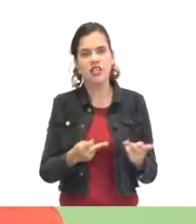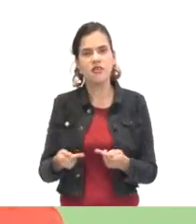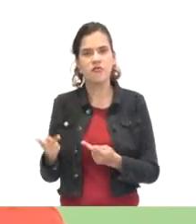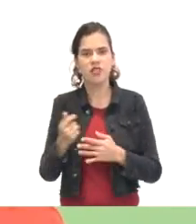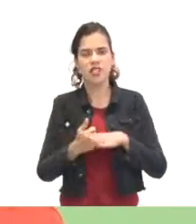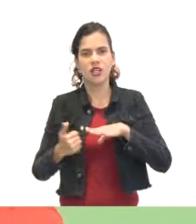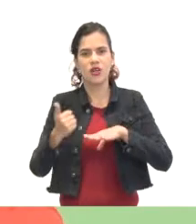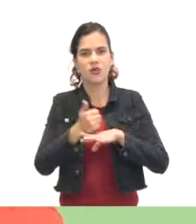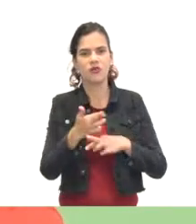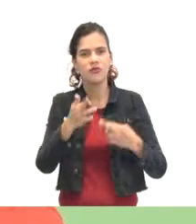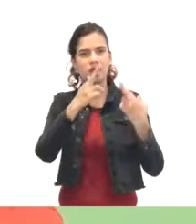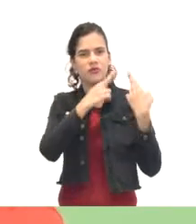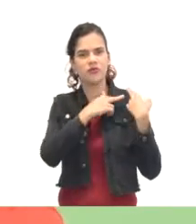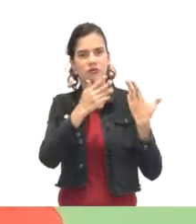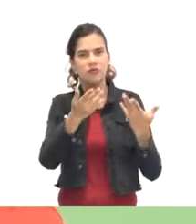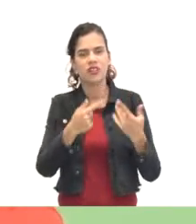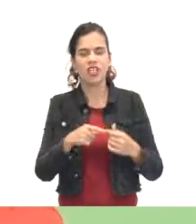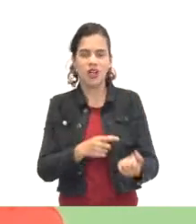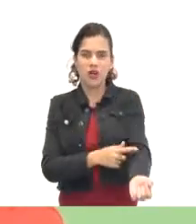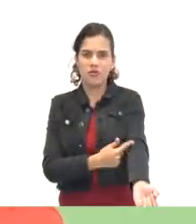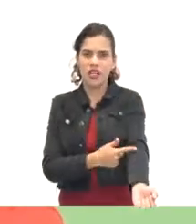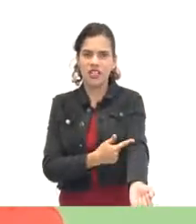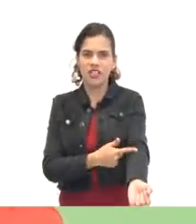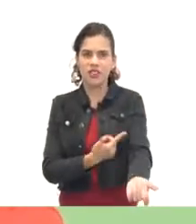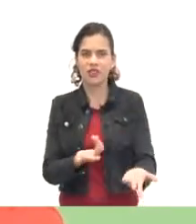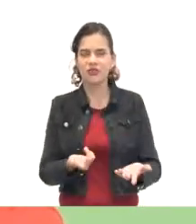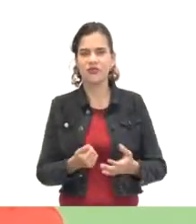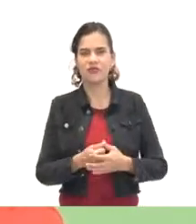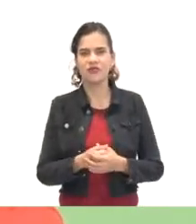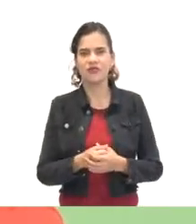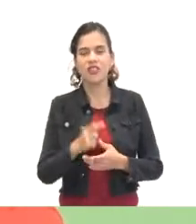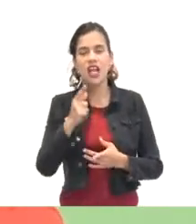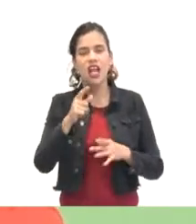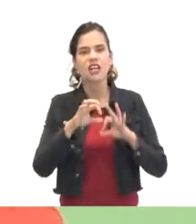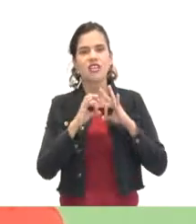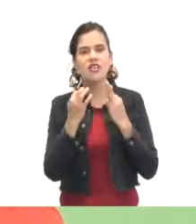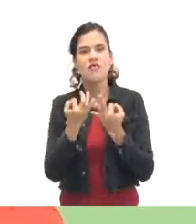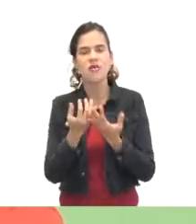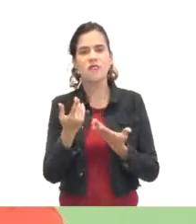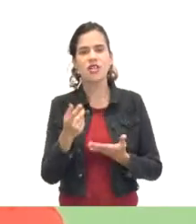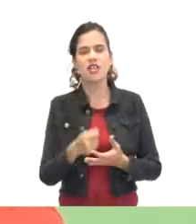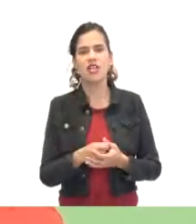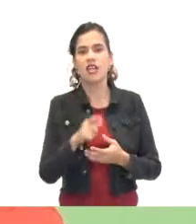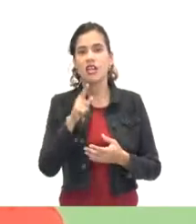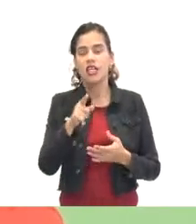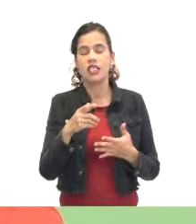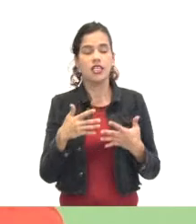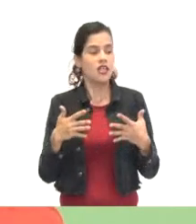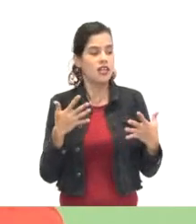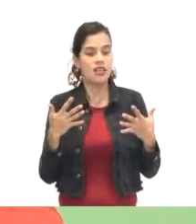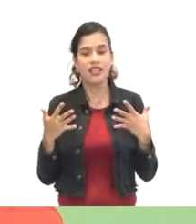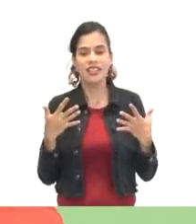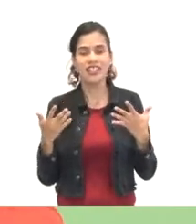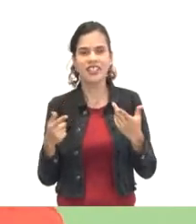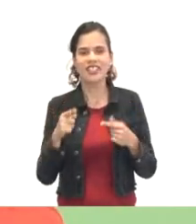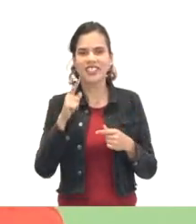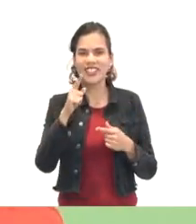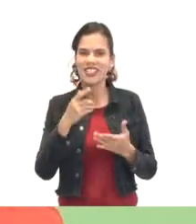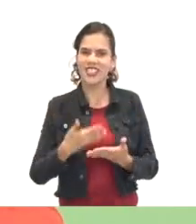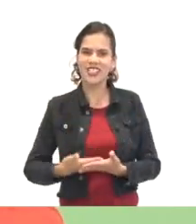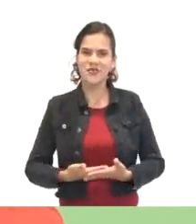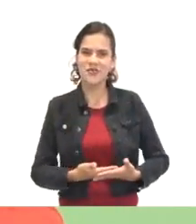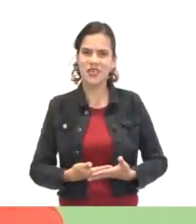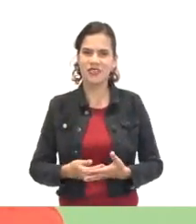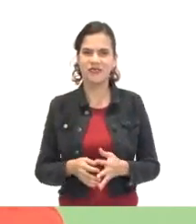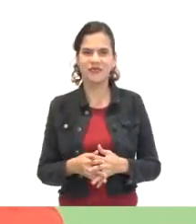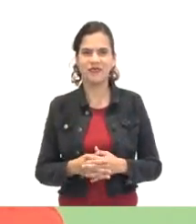adultos significativos, a los hermanitos, a las hermanitas, a esa familia que está ansiosa de esa niña o